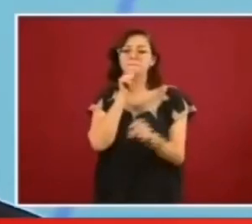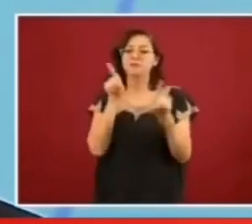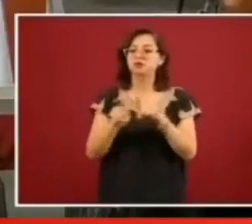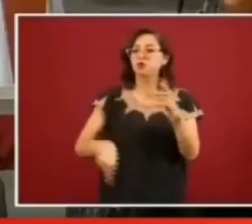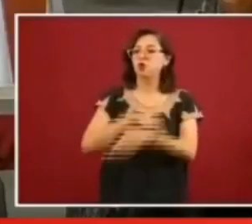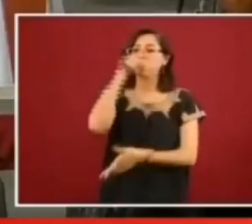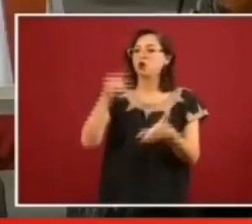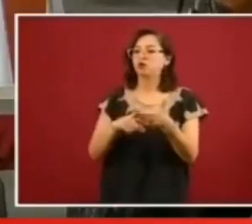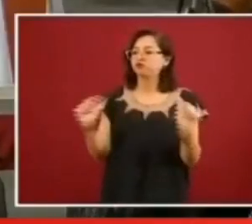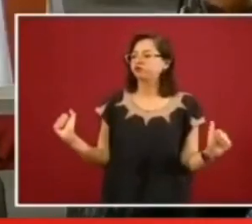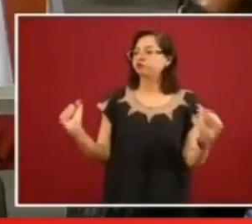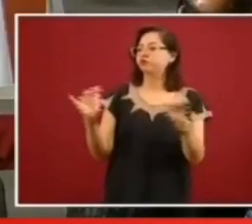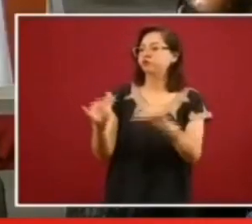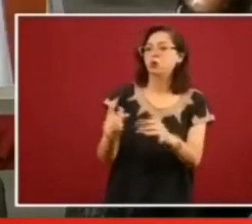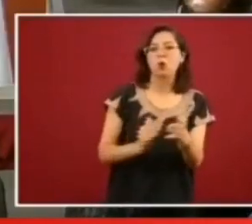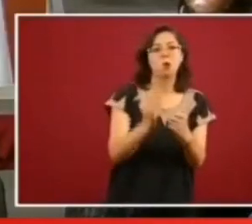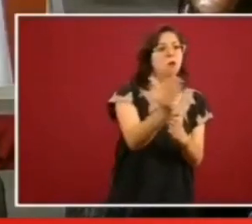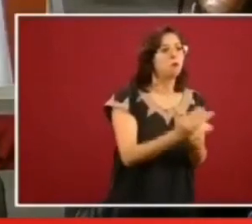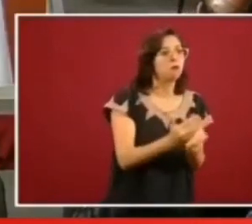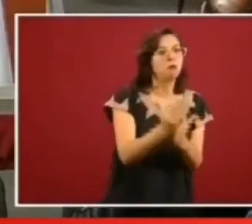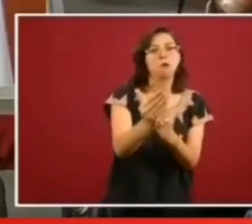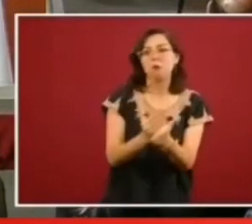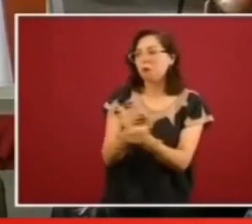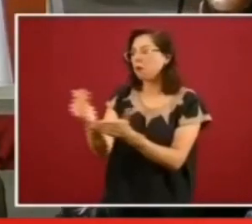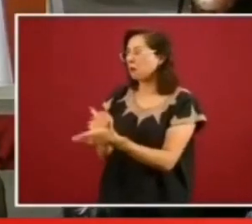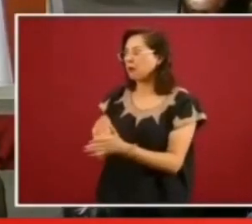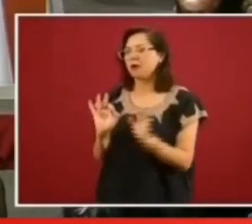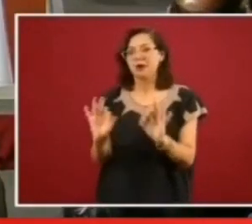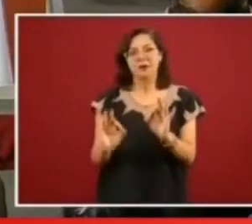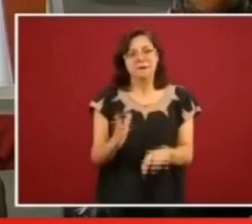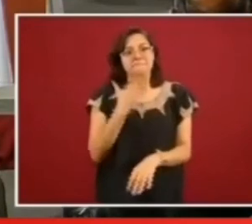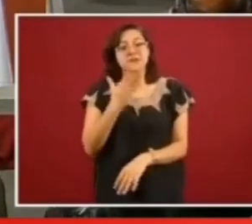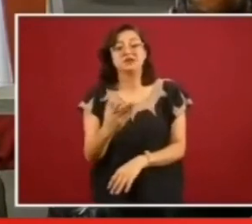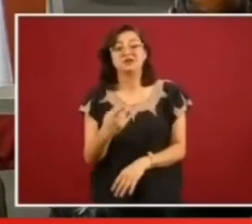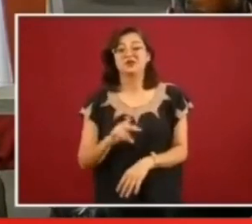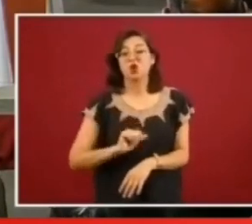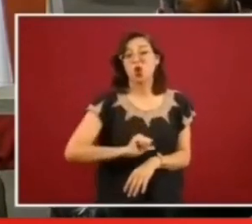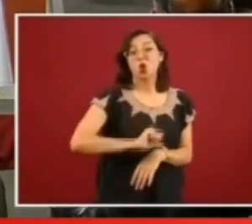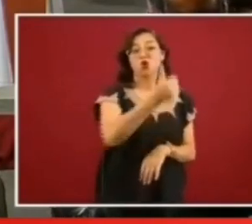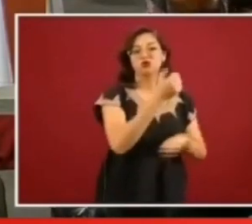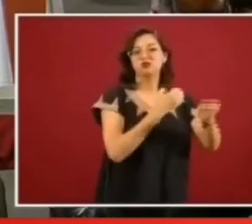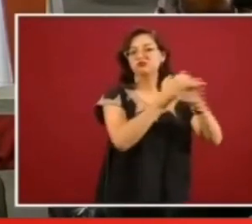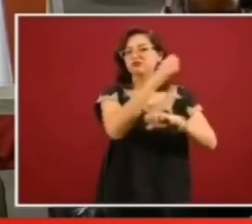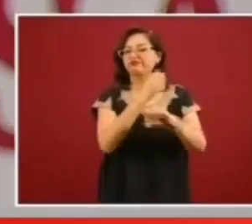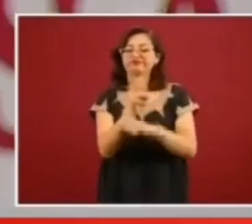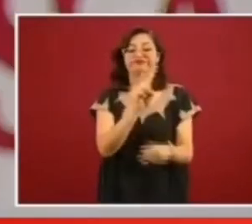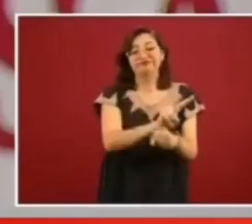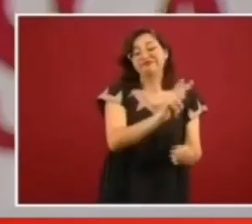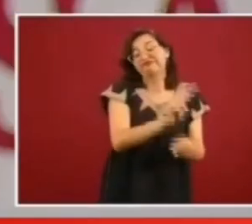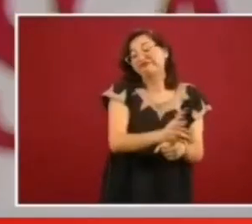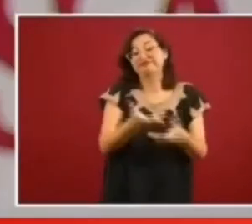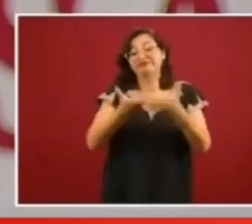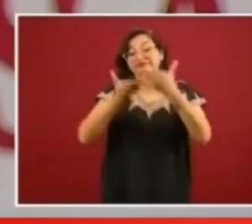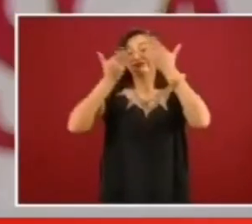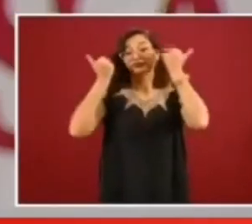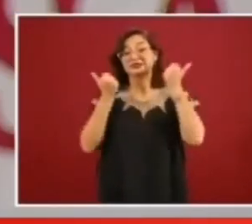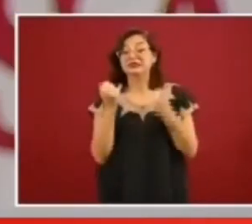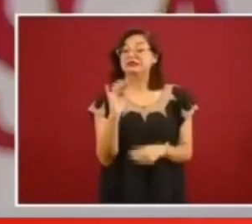públicas. En otras partes del país no tenemos una documentación directa y consideramos que es probable que no se ha